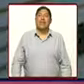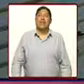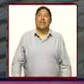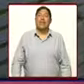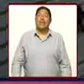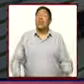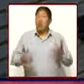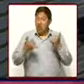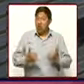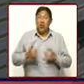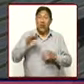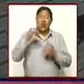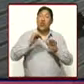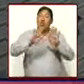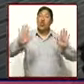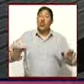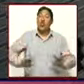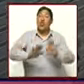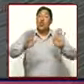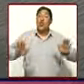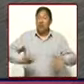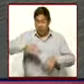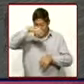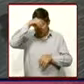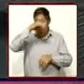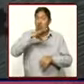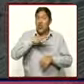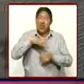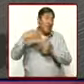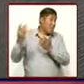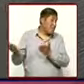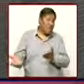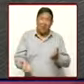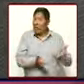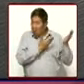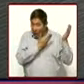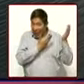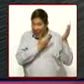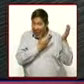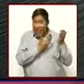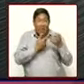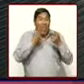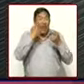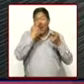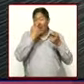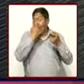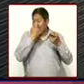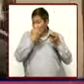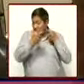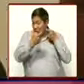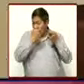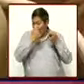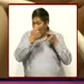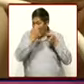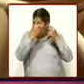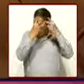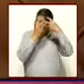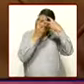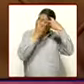Hoy domingo 9 de junio venimos con don Román a llevarle a su control postoperatorio.